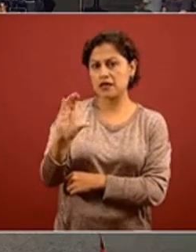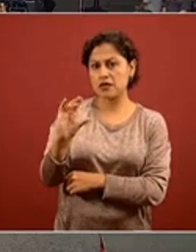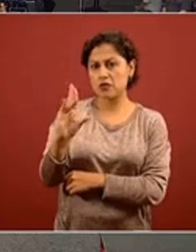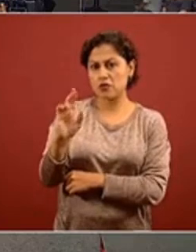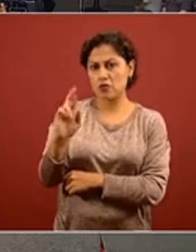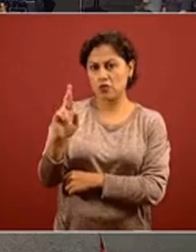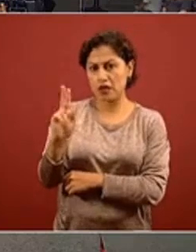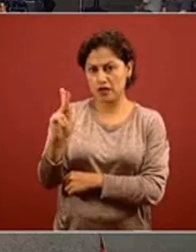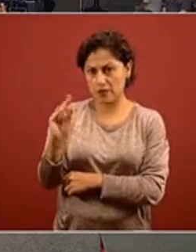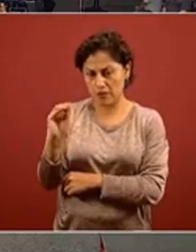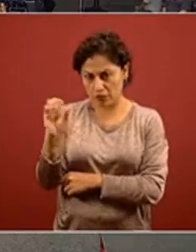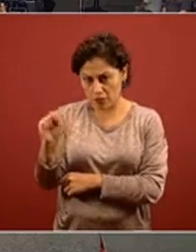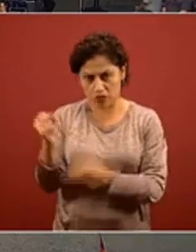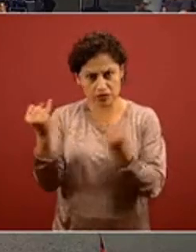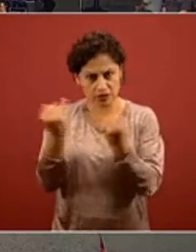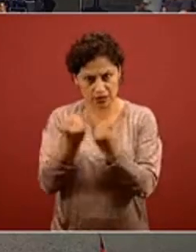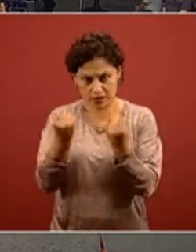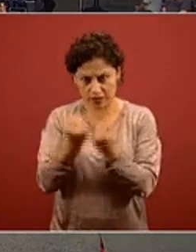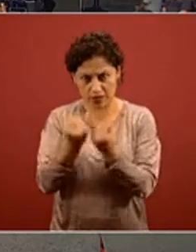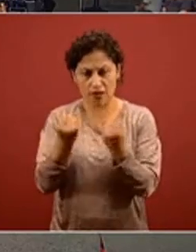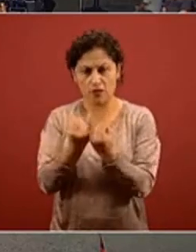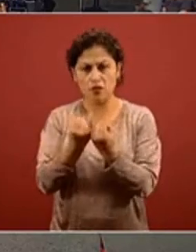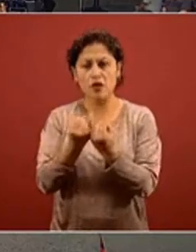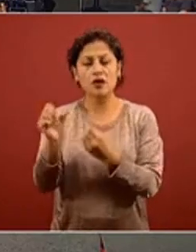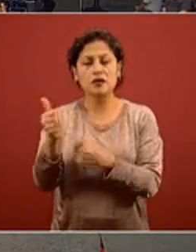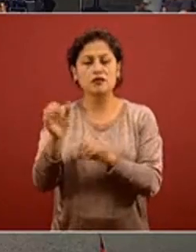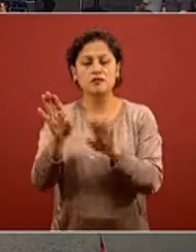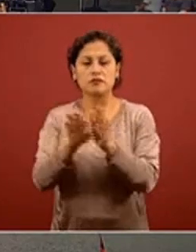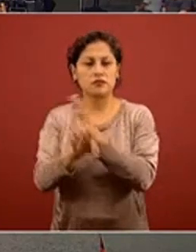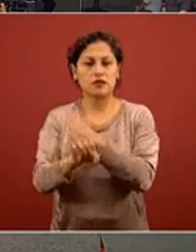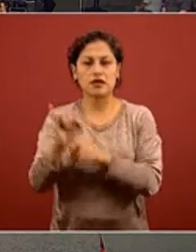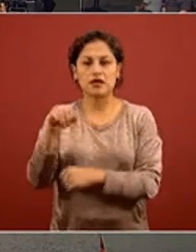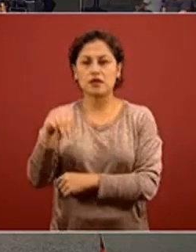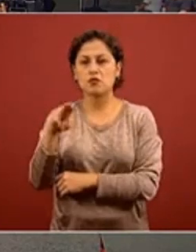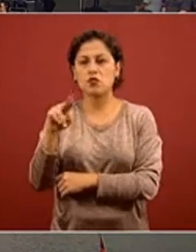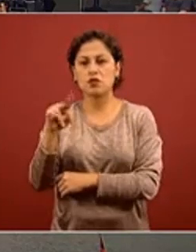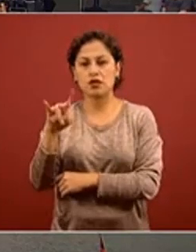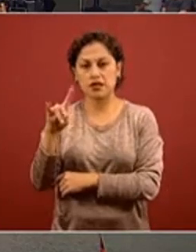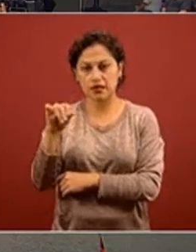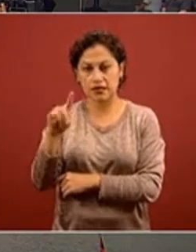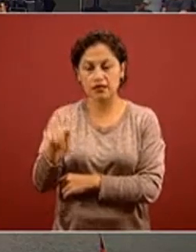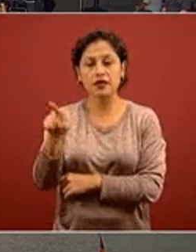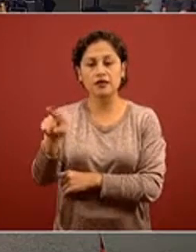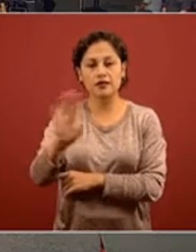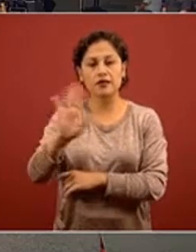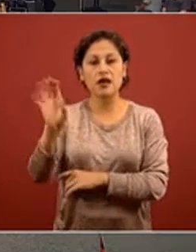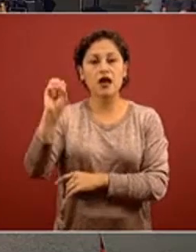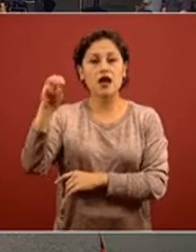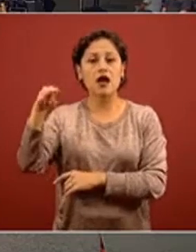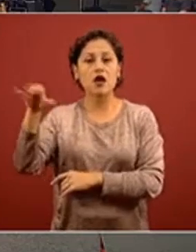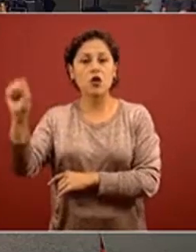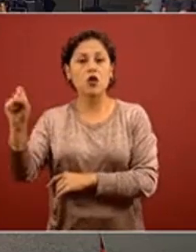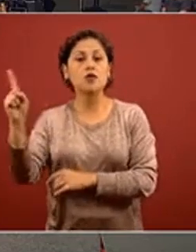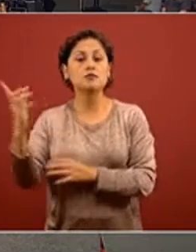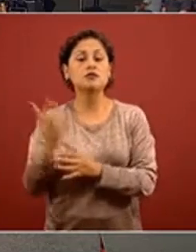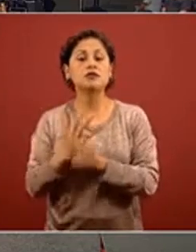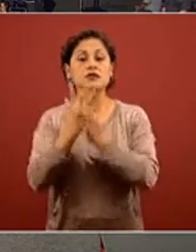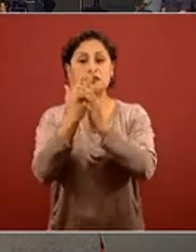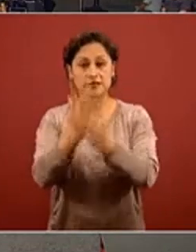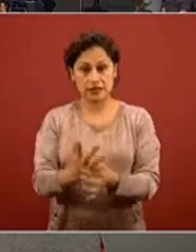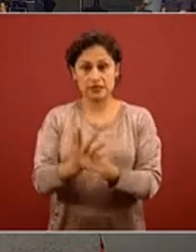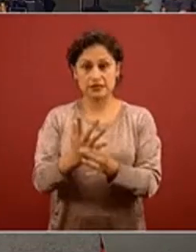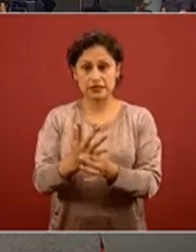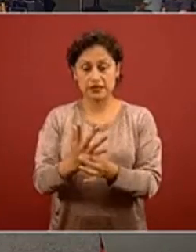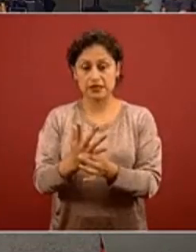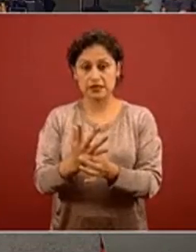que ve que se está popularizando mucho el carnet de la inmunidad, ya dijo la Organización Mundial de la Salud que es algo que pudiera